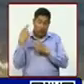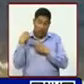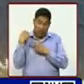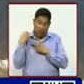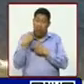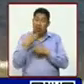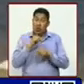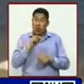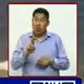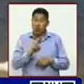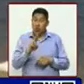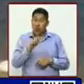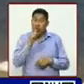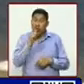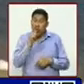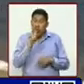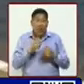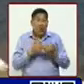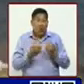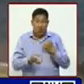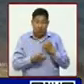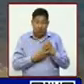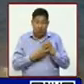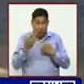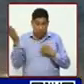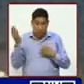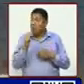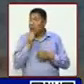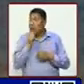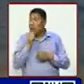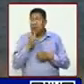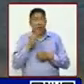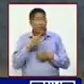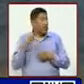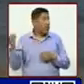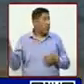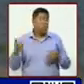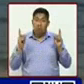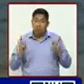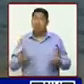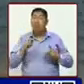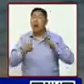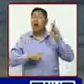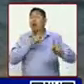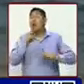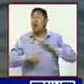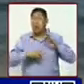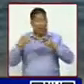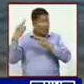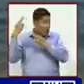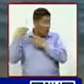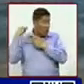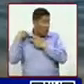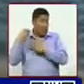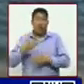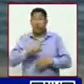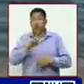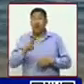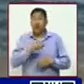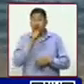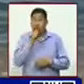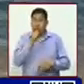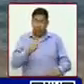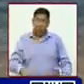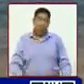el uso del agua, con la programación del agua del embalse Misikuni, y también con la misma población que sea responsable con el uso de agua en sus